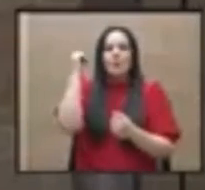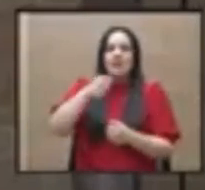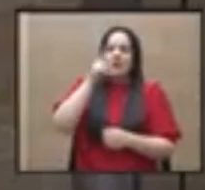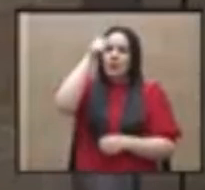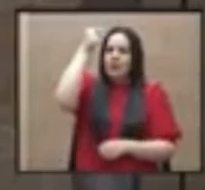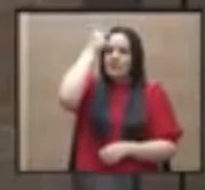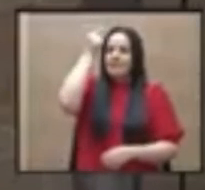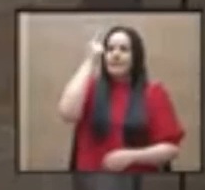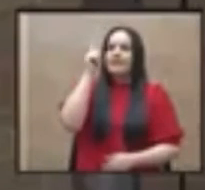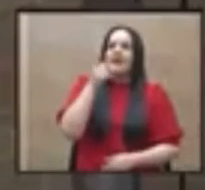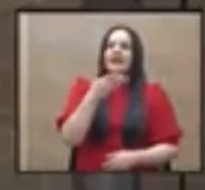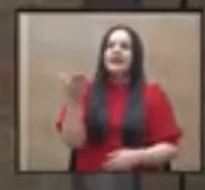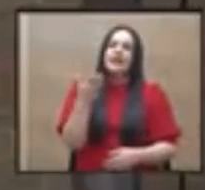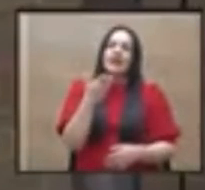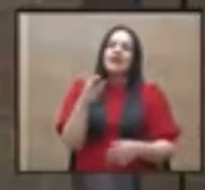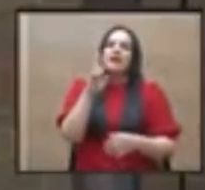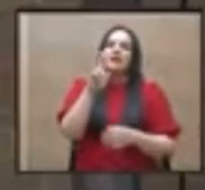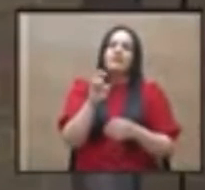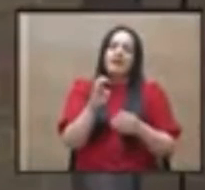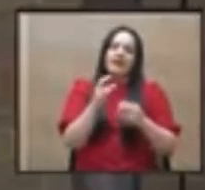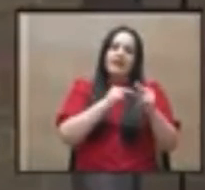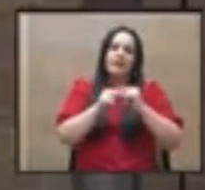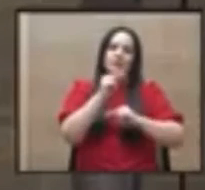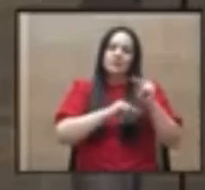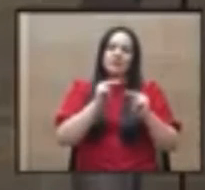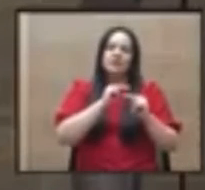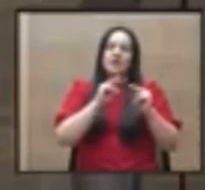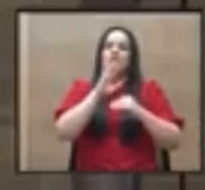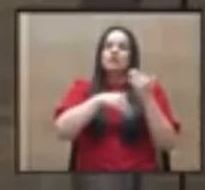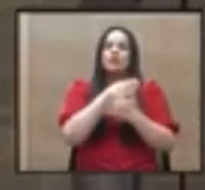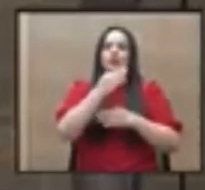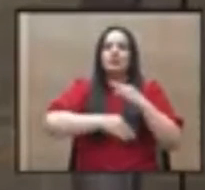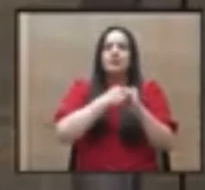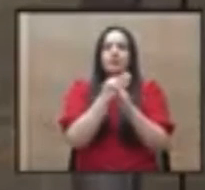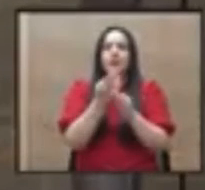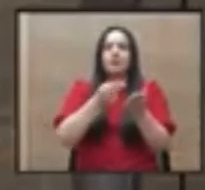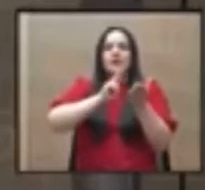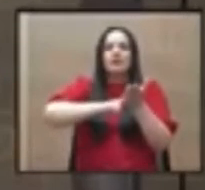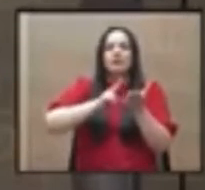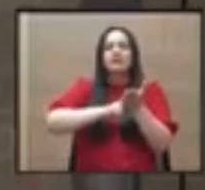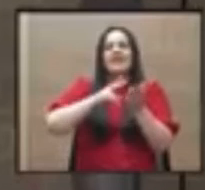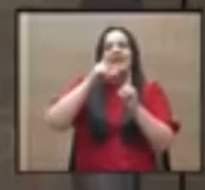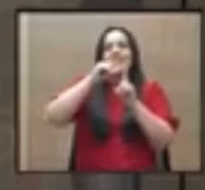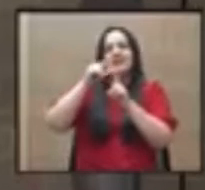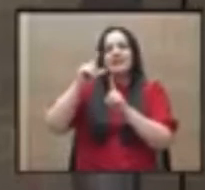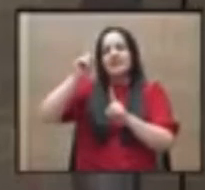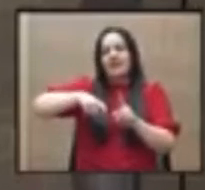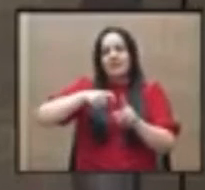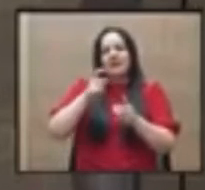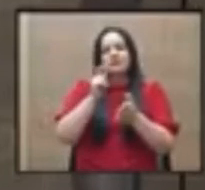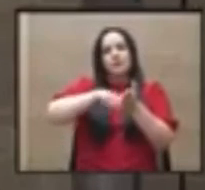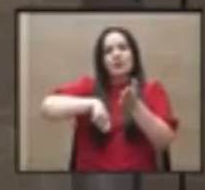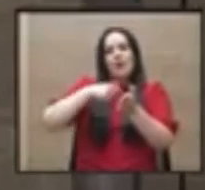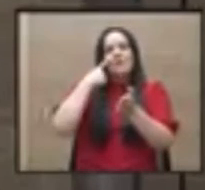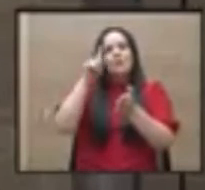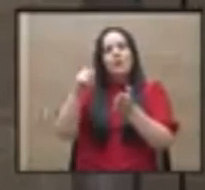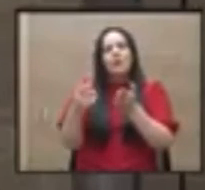que renegocie a la baja todo tipo de contratos de alquiler que deban suscribir por